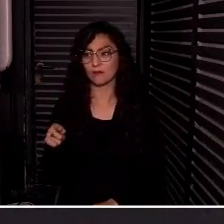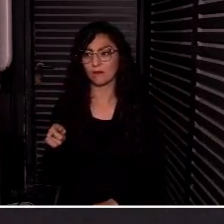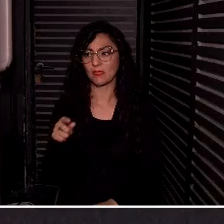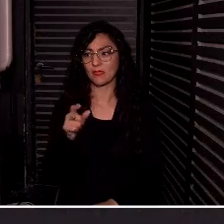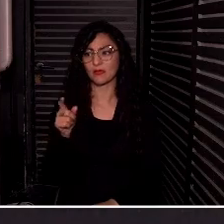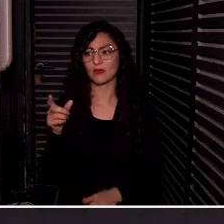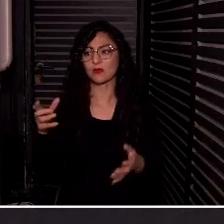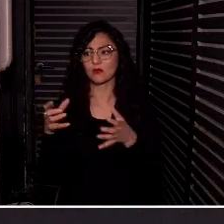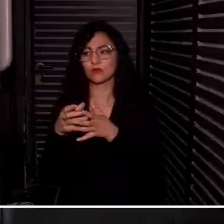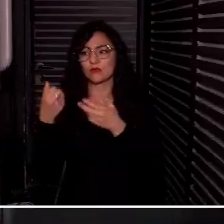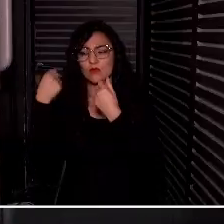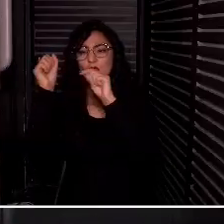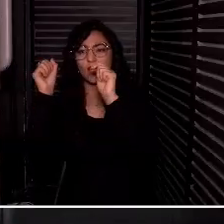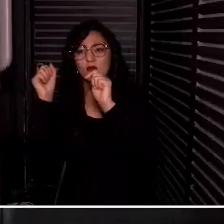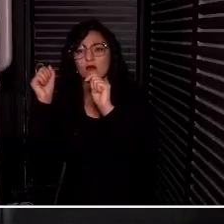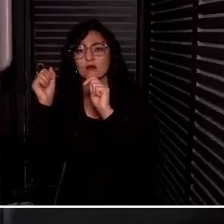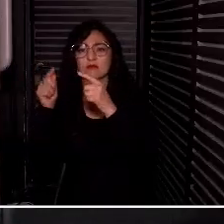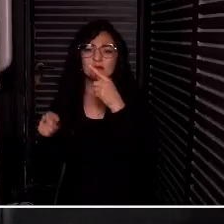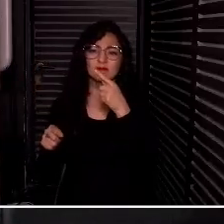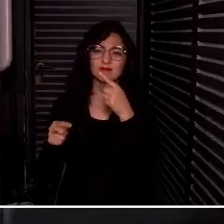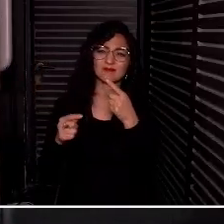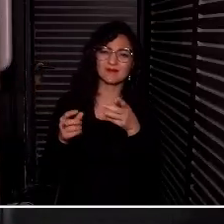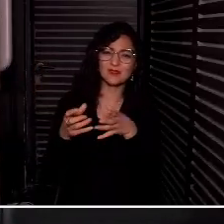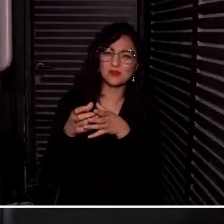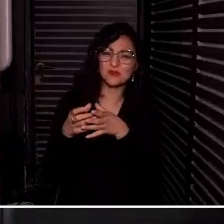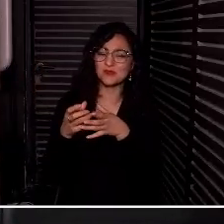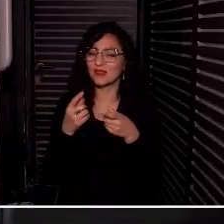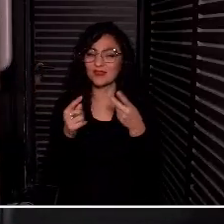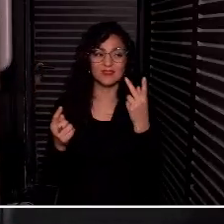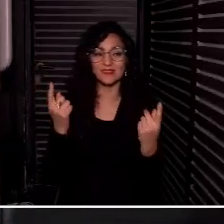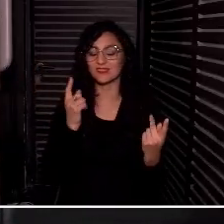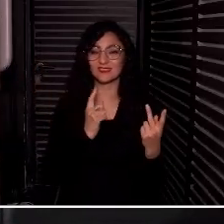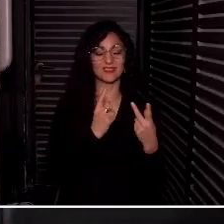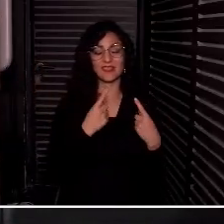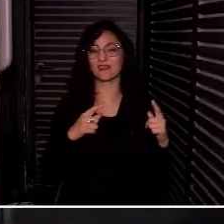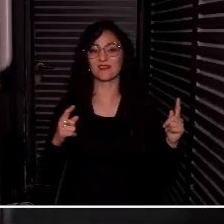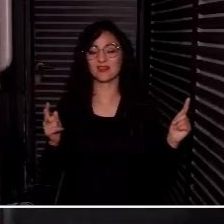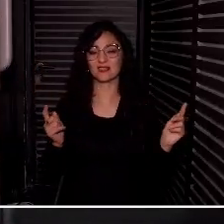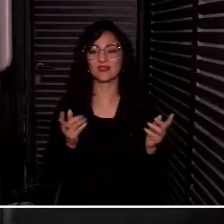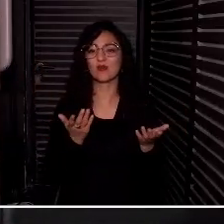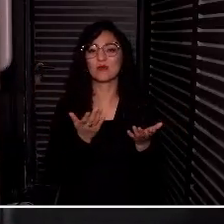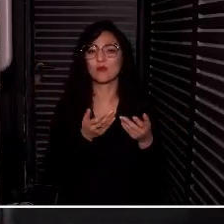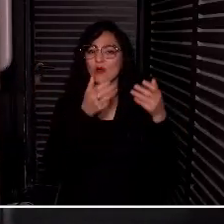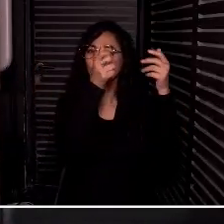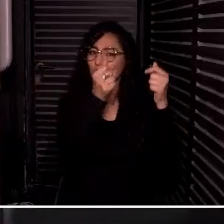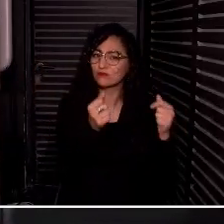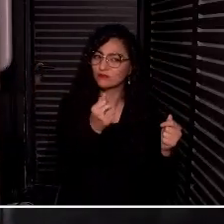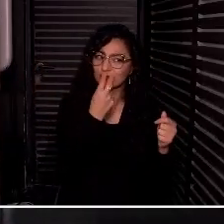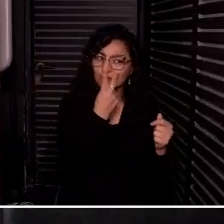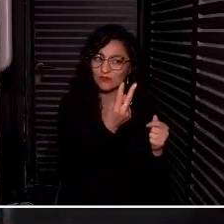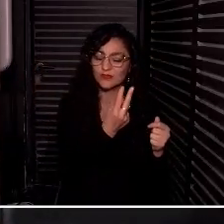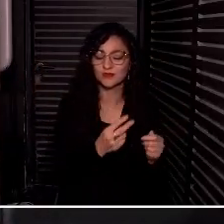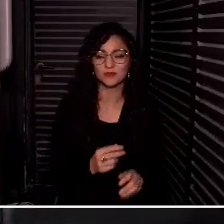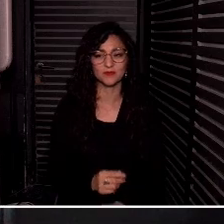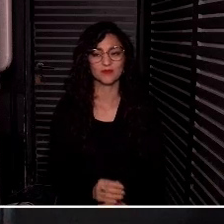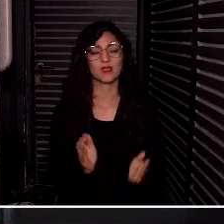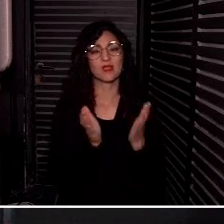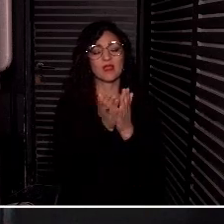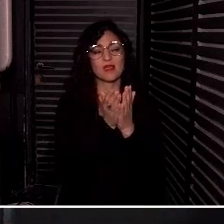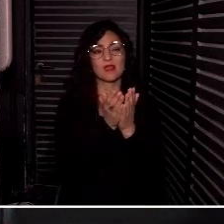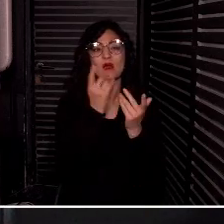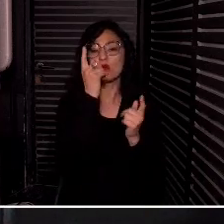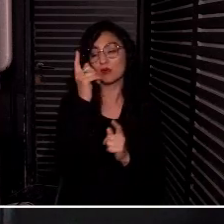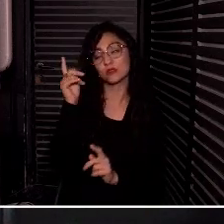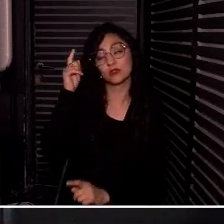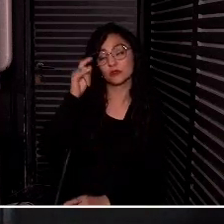1 mir Mira yo creo que no soy la persona más idónea para responder a esa pregunta yo creo que uno de los grandes temas que yo creo que es